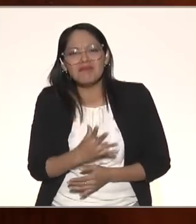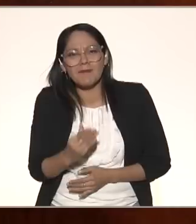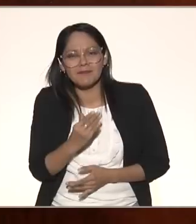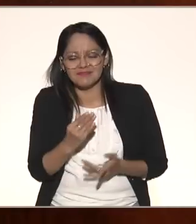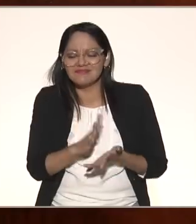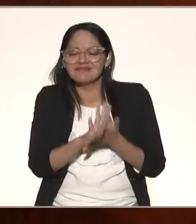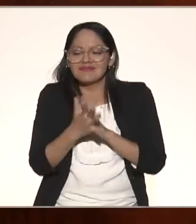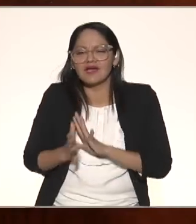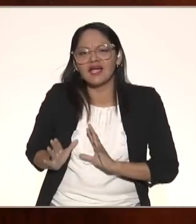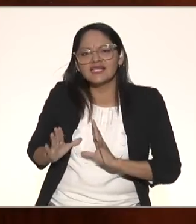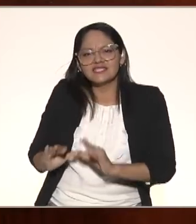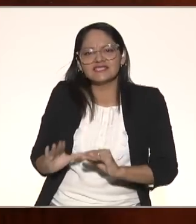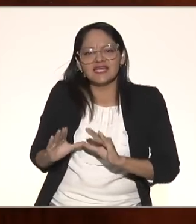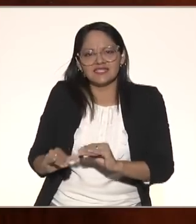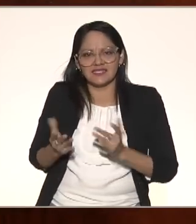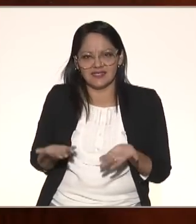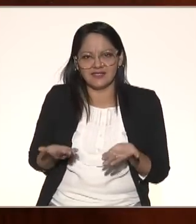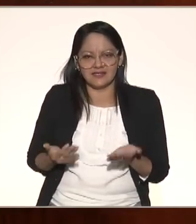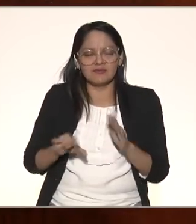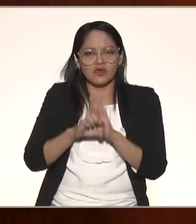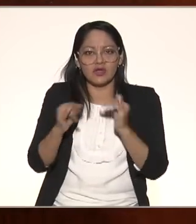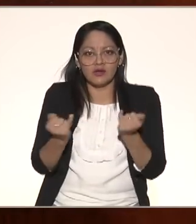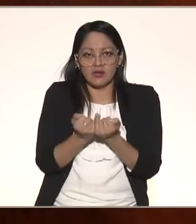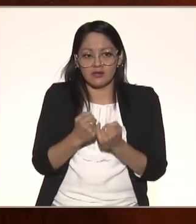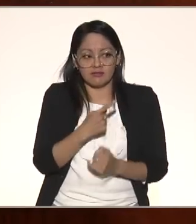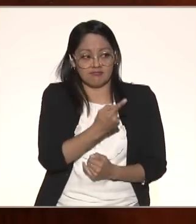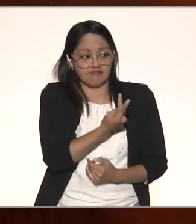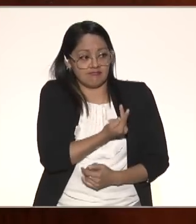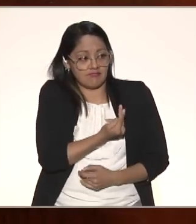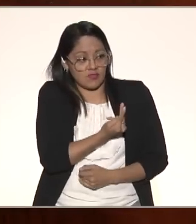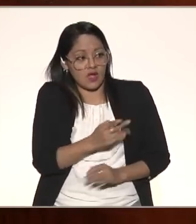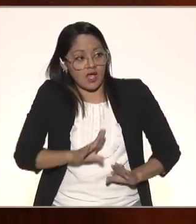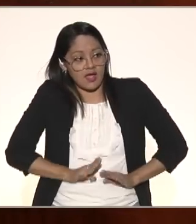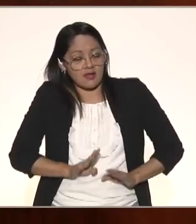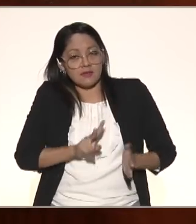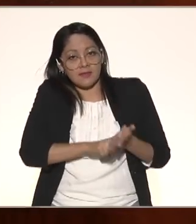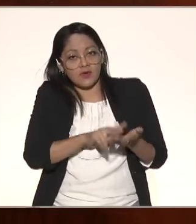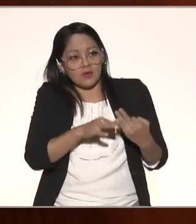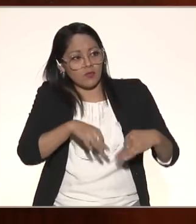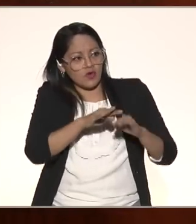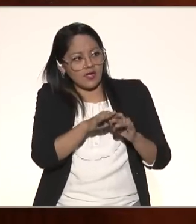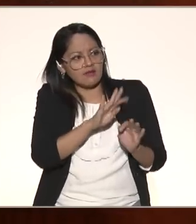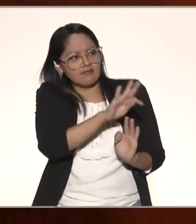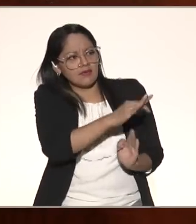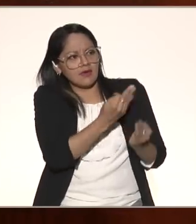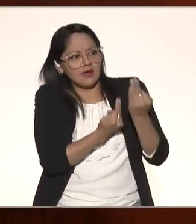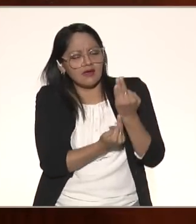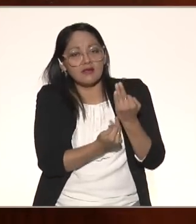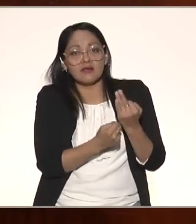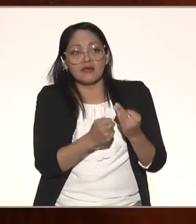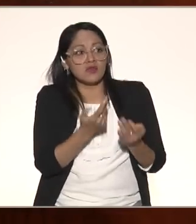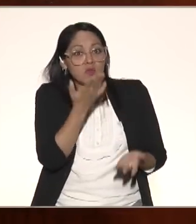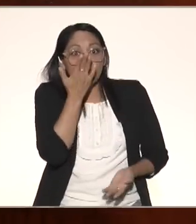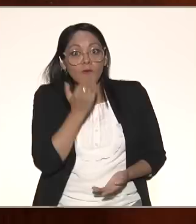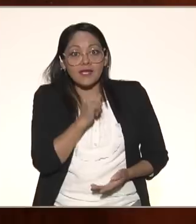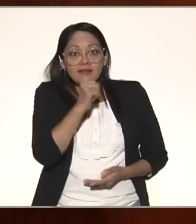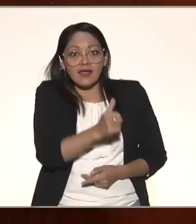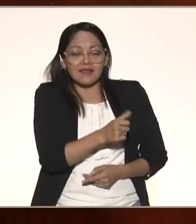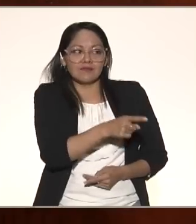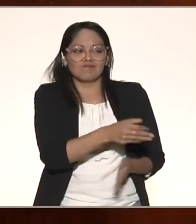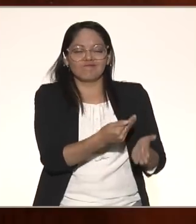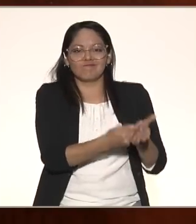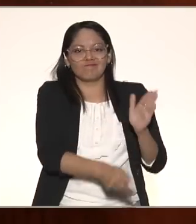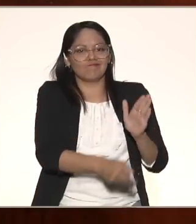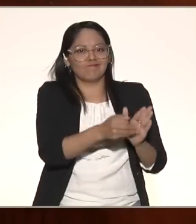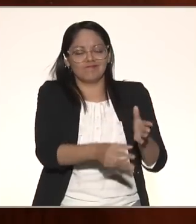practica esos valores y no me impulsa a practicar la importancia de esos valores, pues siempre voy a estar en esa deficiencia, ¿no? De pronto